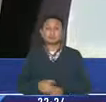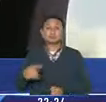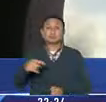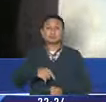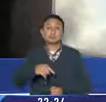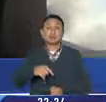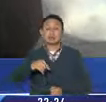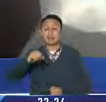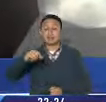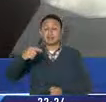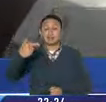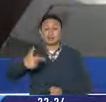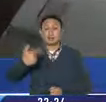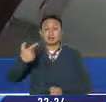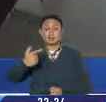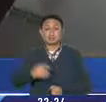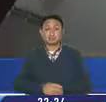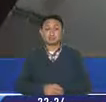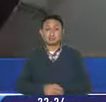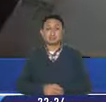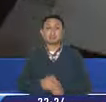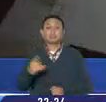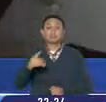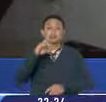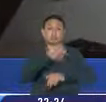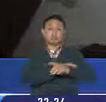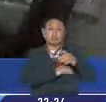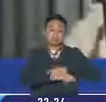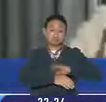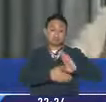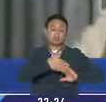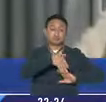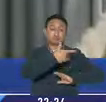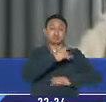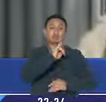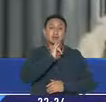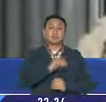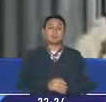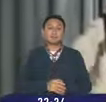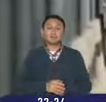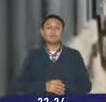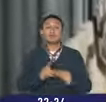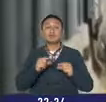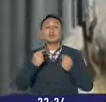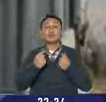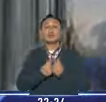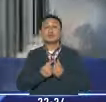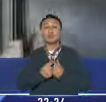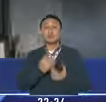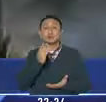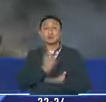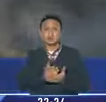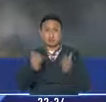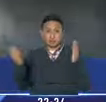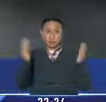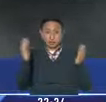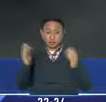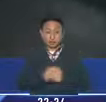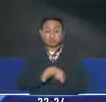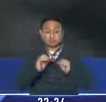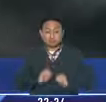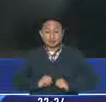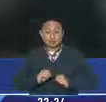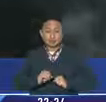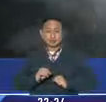del narcotraficante encarcelado para su extradición a Estados Unidos. Es entonces que las tropas se detuvieron temporalmente para salvar